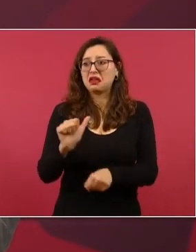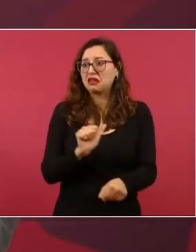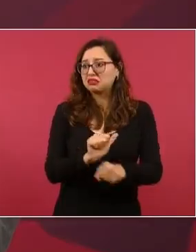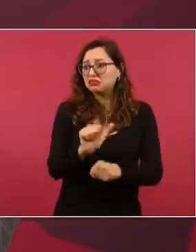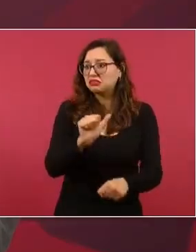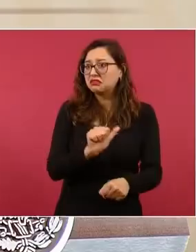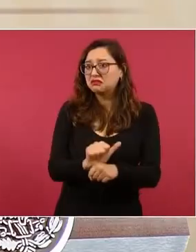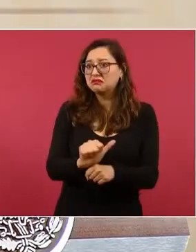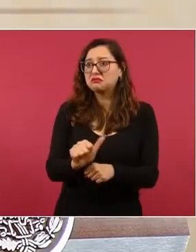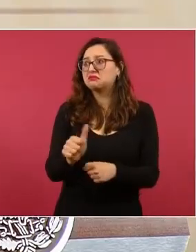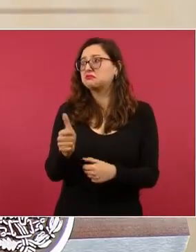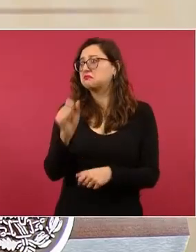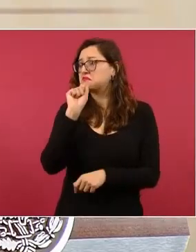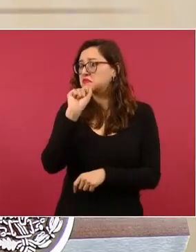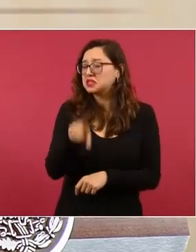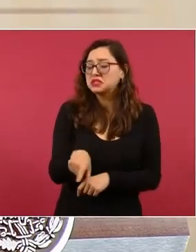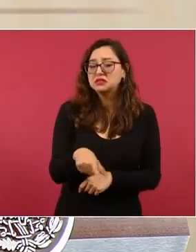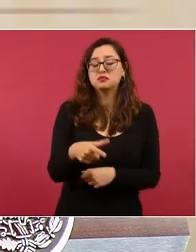Argentina y